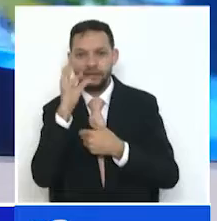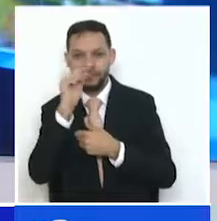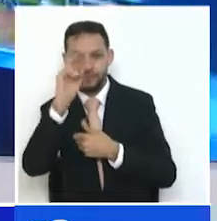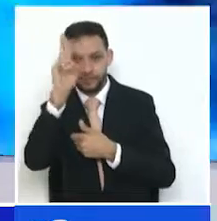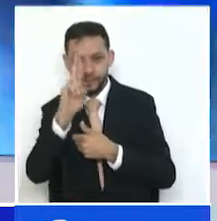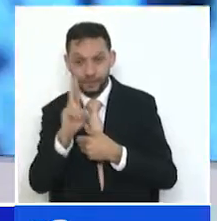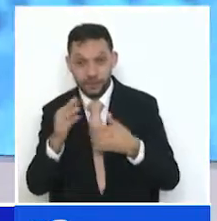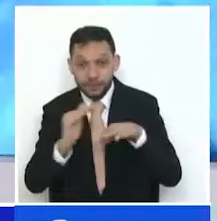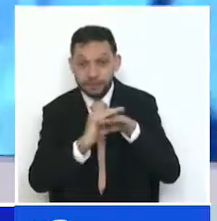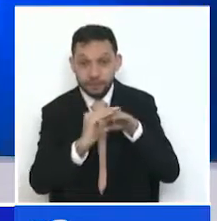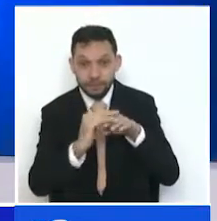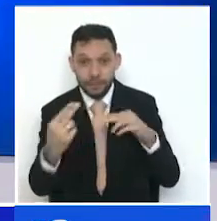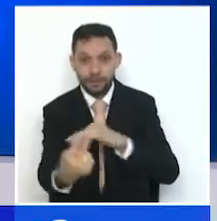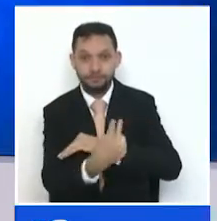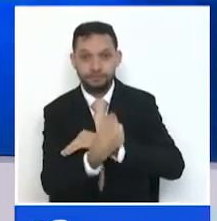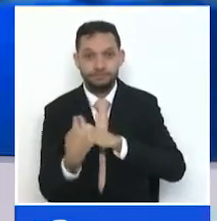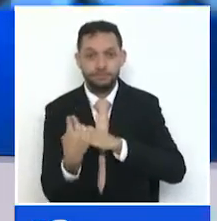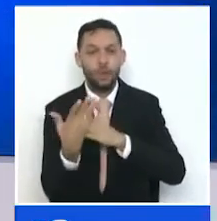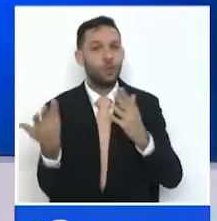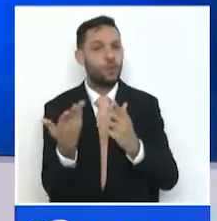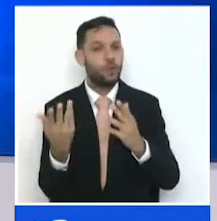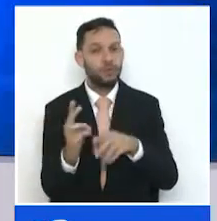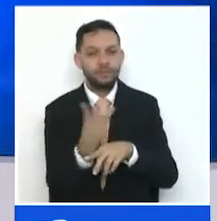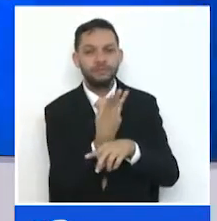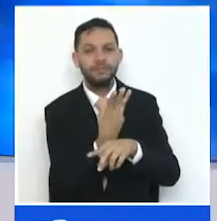partir de este momento se conecten a través de